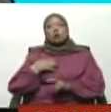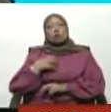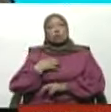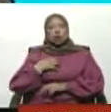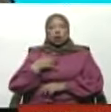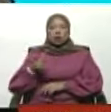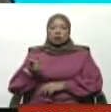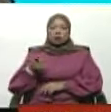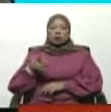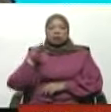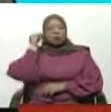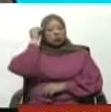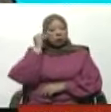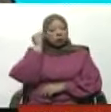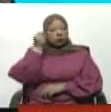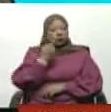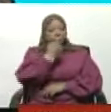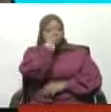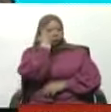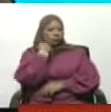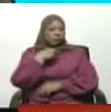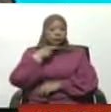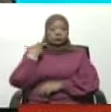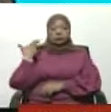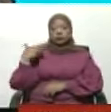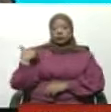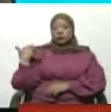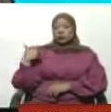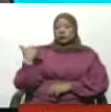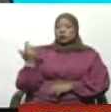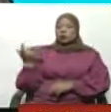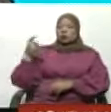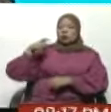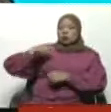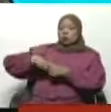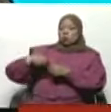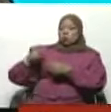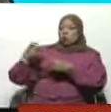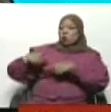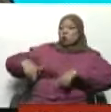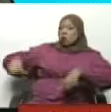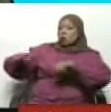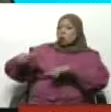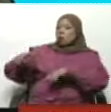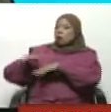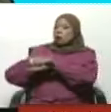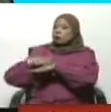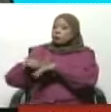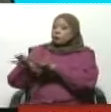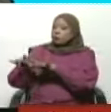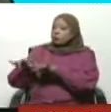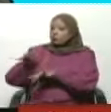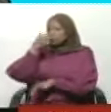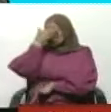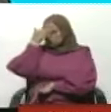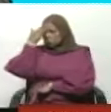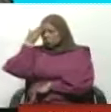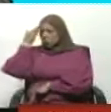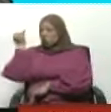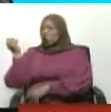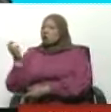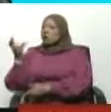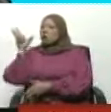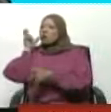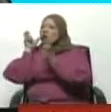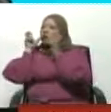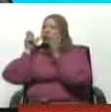creer que es ministro para estar metido en un despacho, para olvidarse del pueblo, para no escuchar